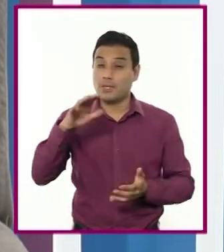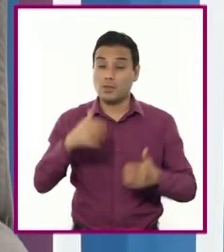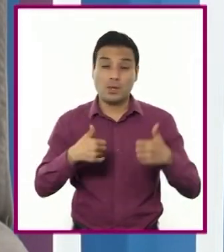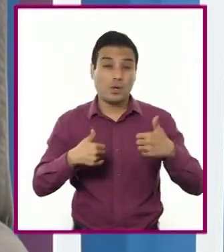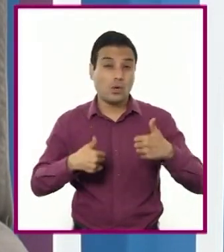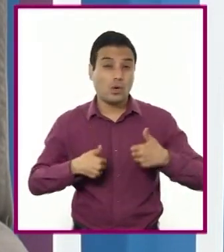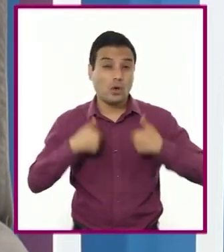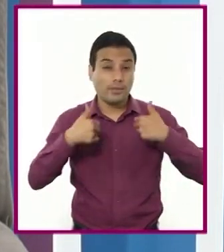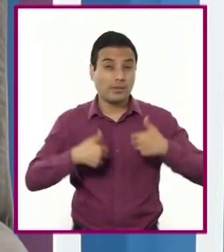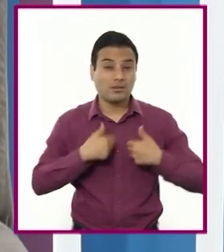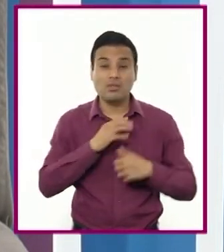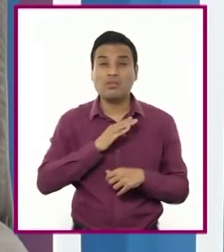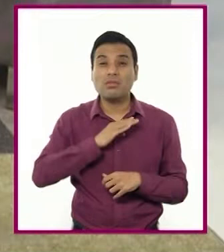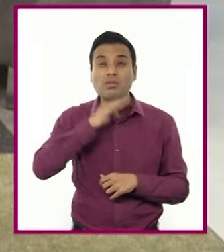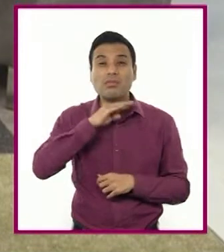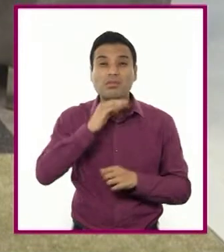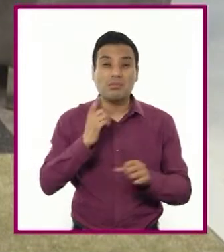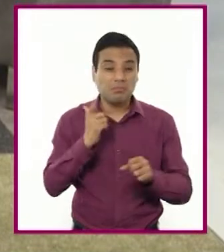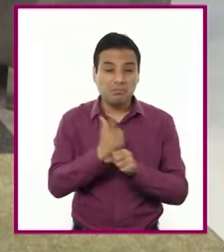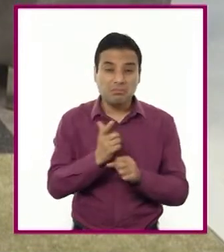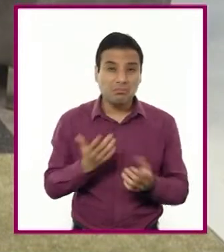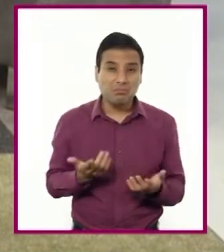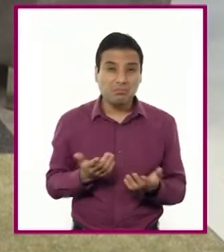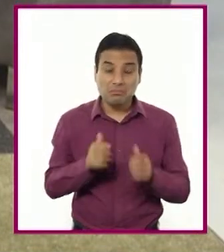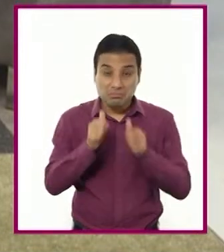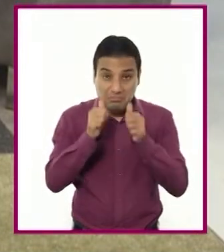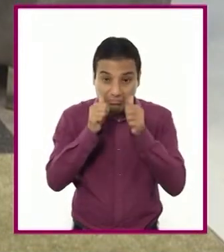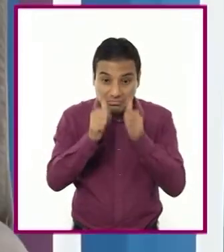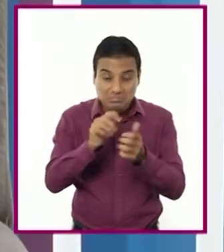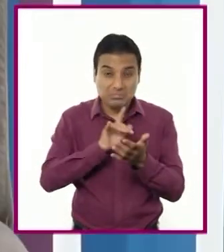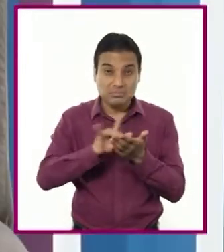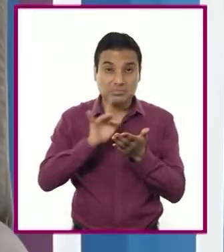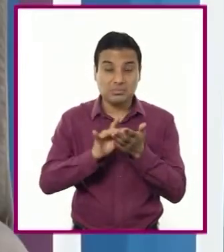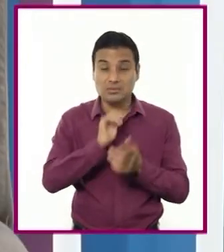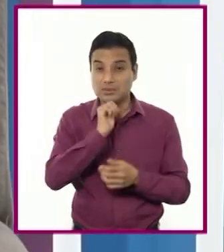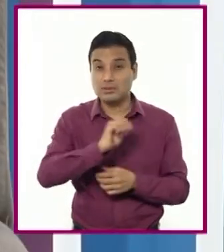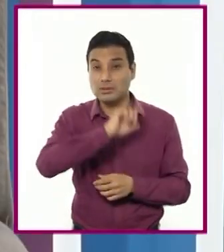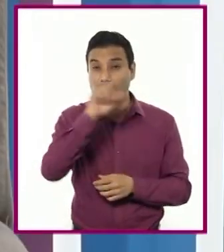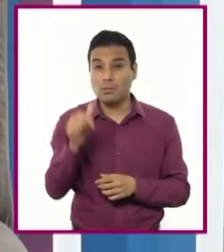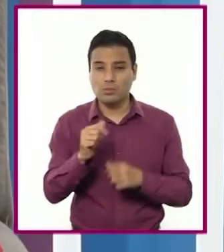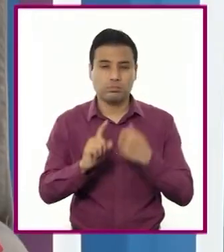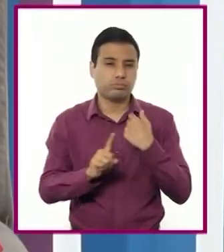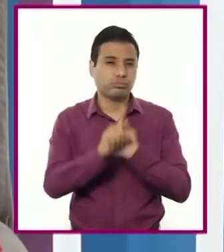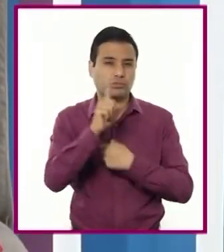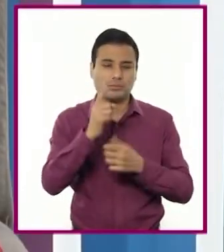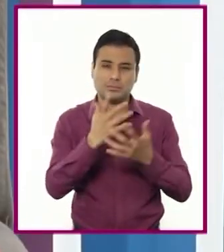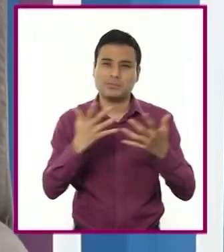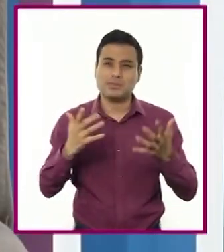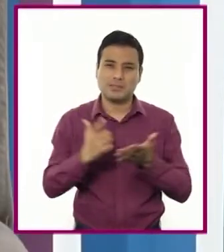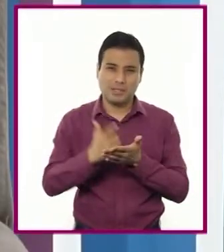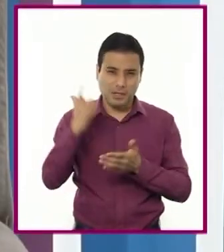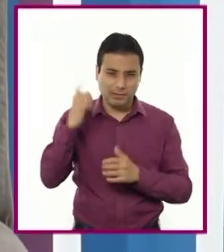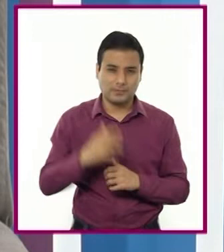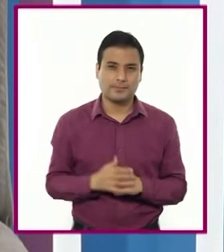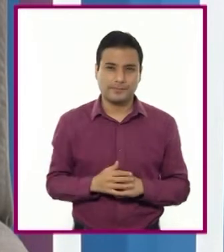se detectan ni se tratan. Esta desatención desemboca en una situación más grave. El suicidio es la 3ª causa de